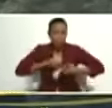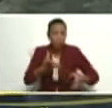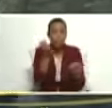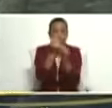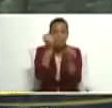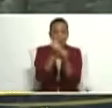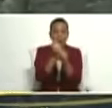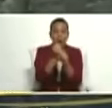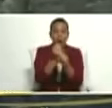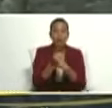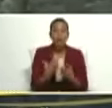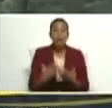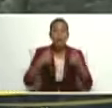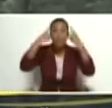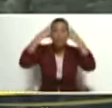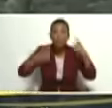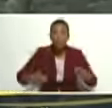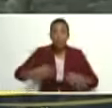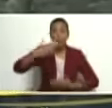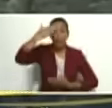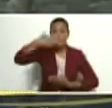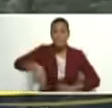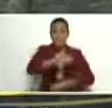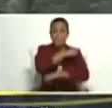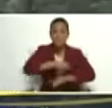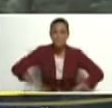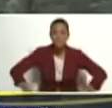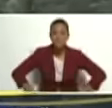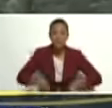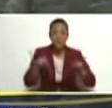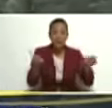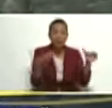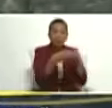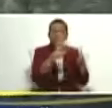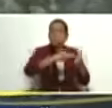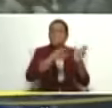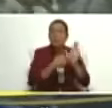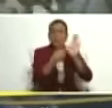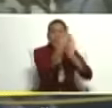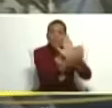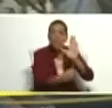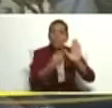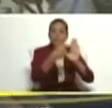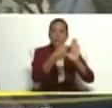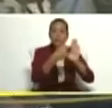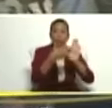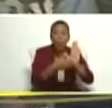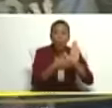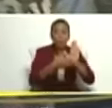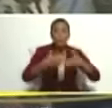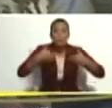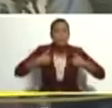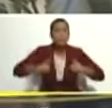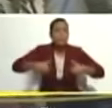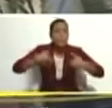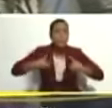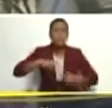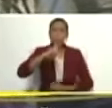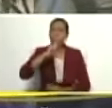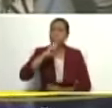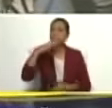La carrera militar, por excelencia, es la carrera del sacrificio,